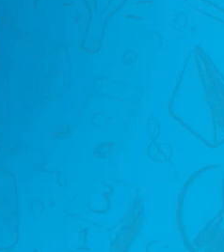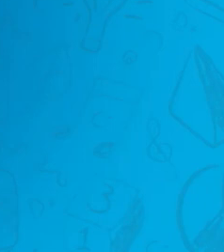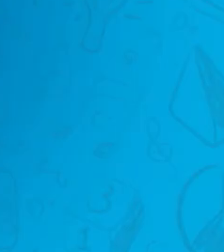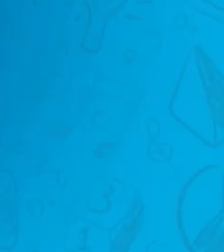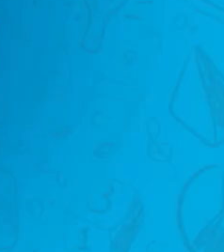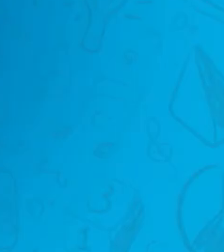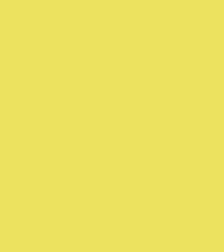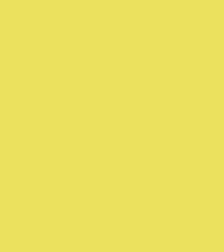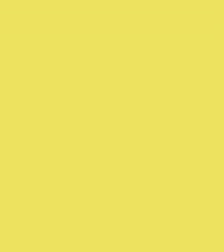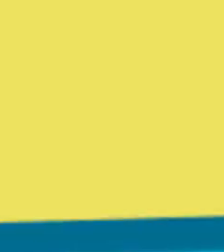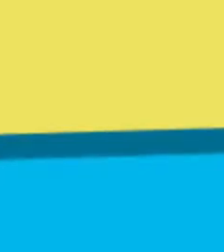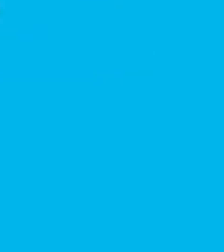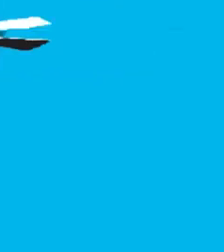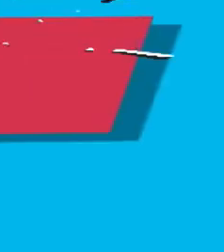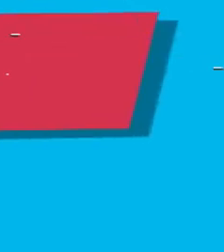Otro gusano.